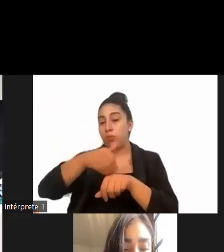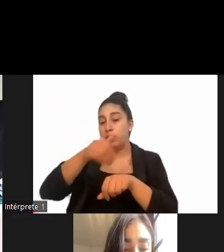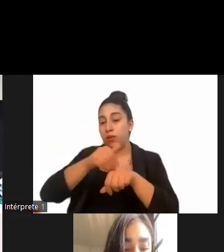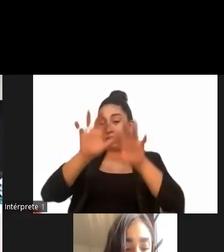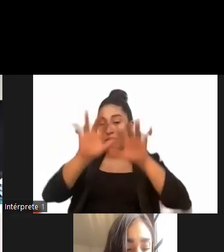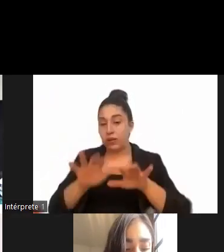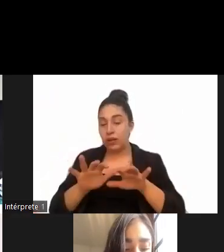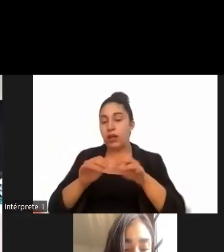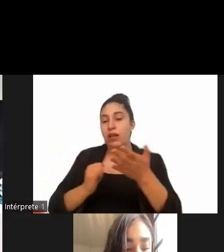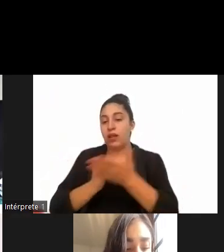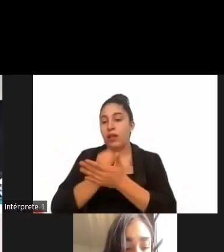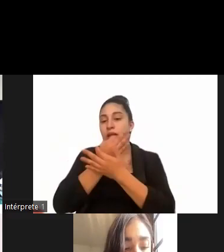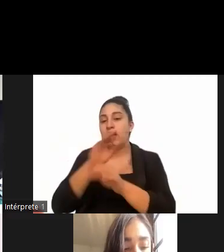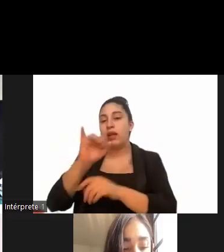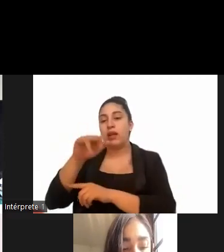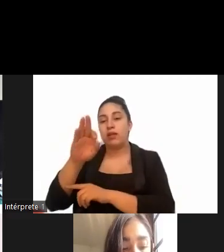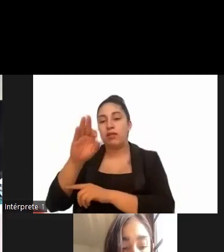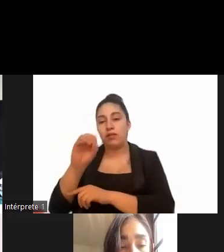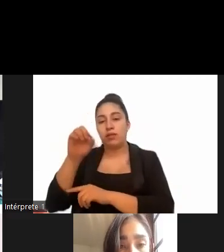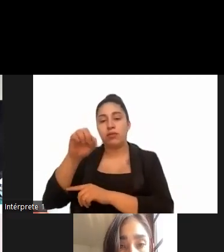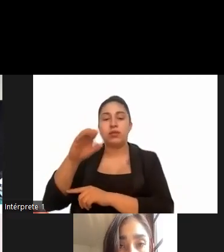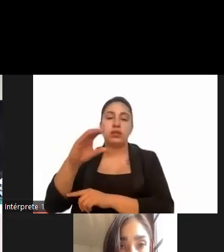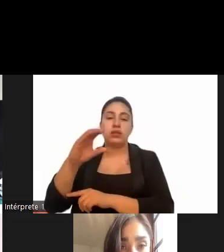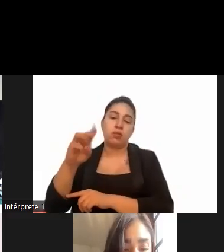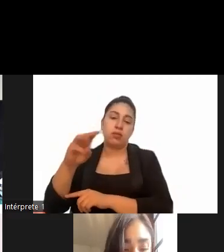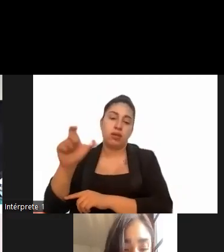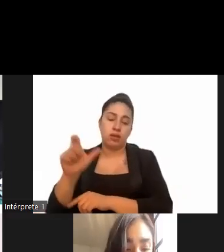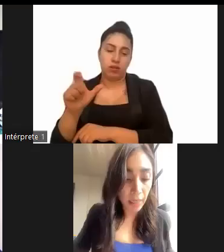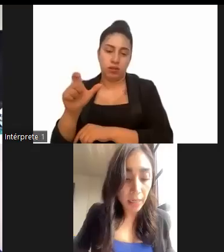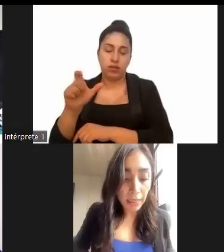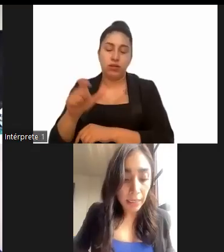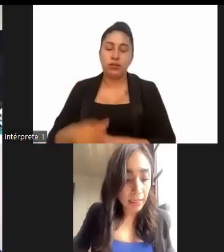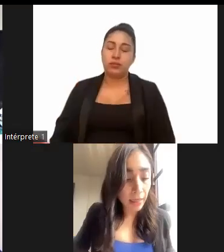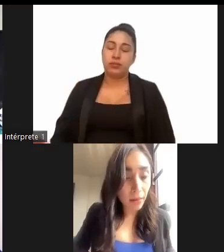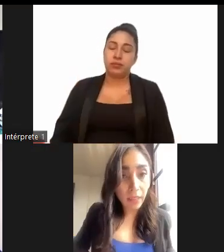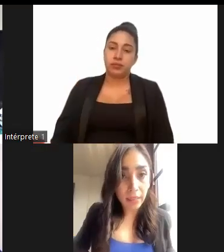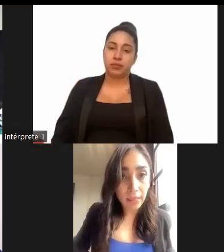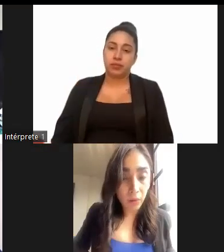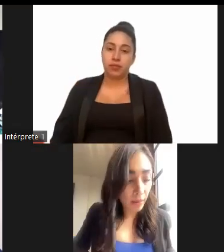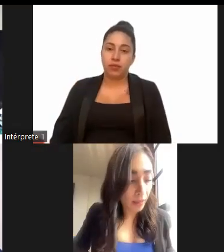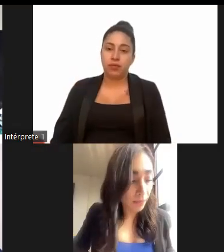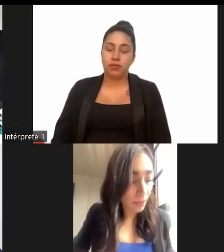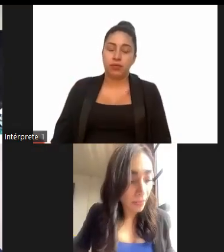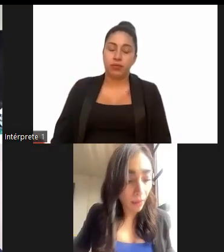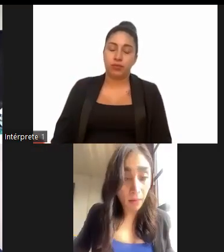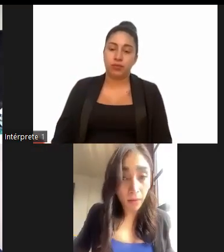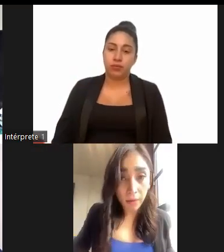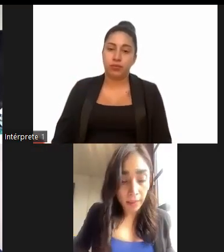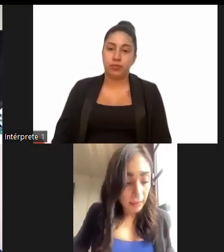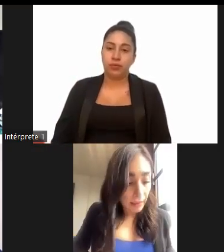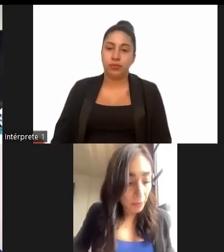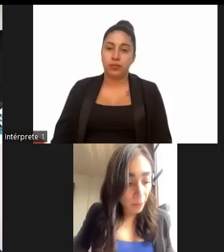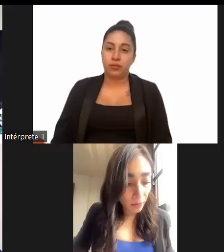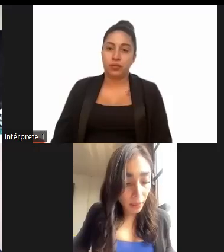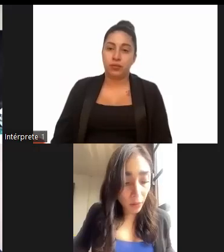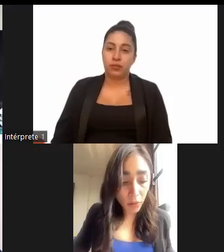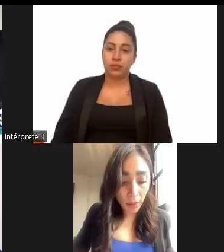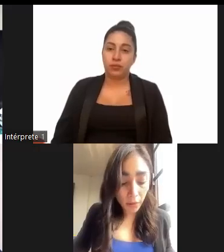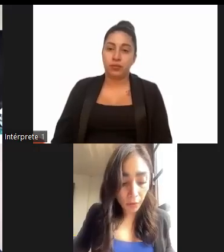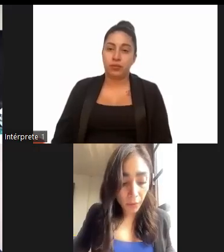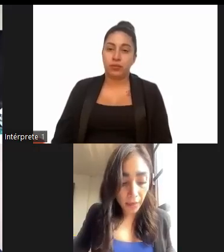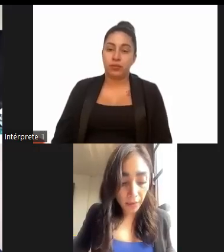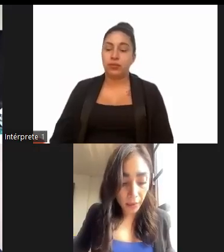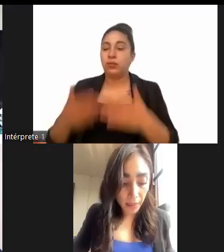Instituto Nacional de Transparencia, Acceso a la Información y Protección de Datos Personales y el estado en el que se encuentra. Respecto al recurso